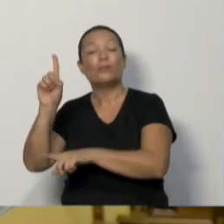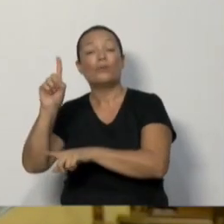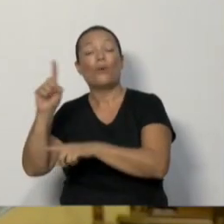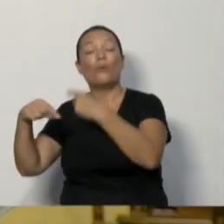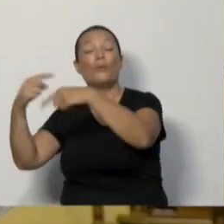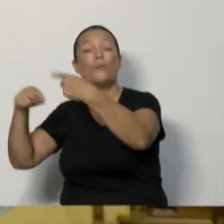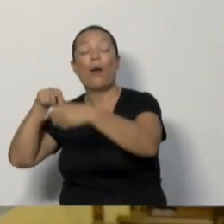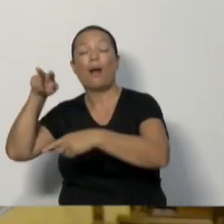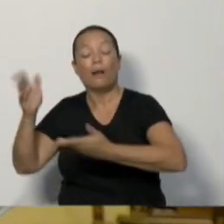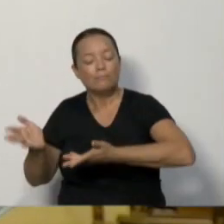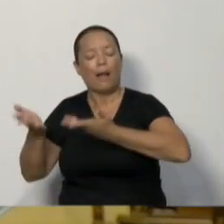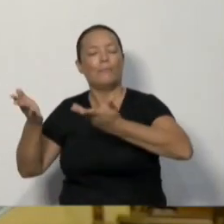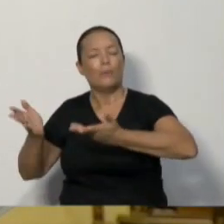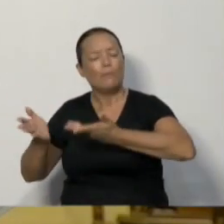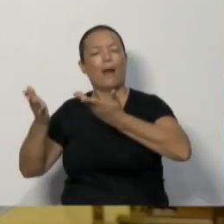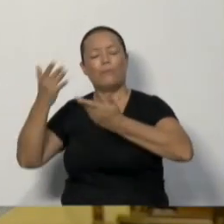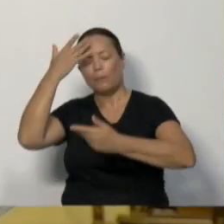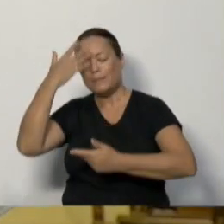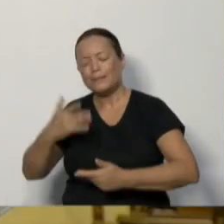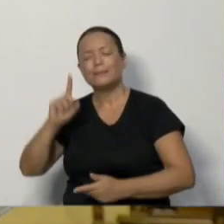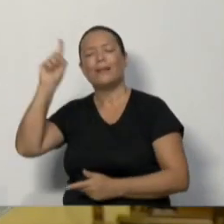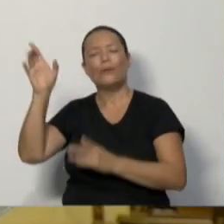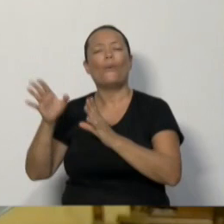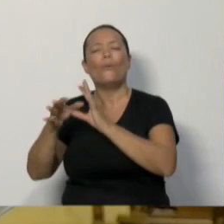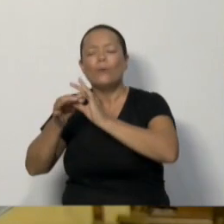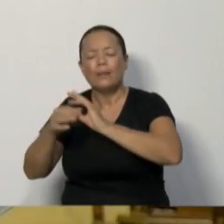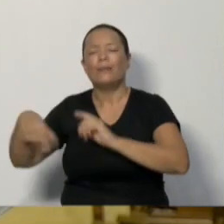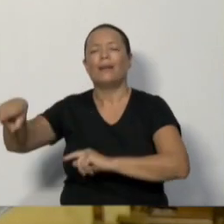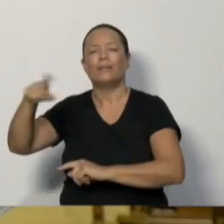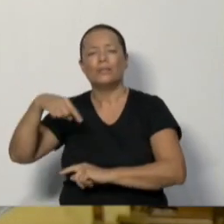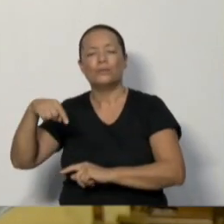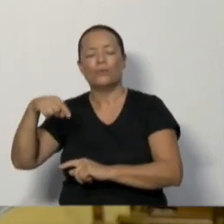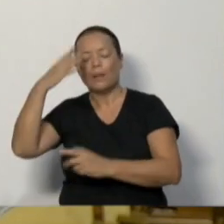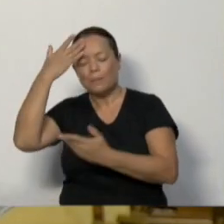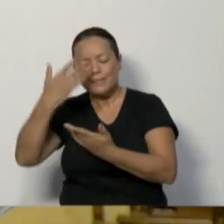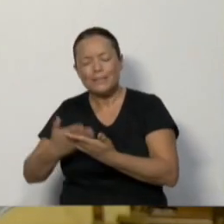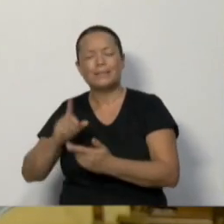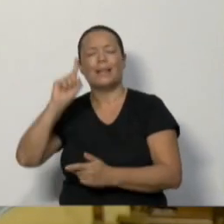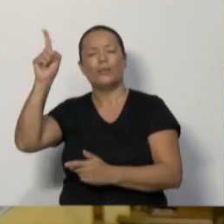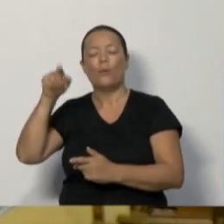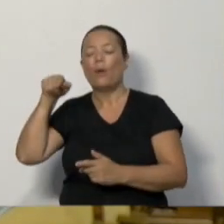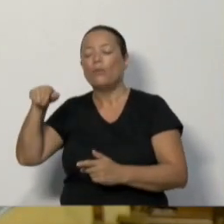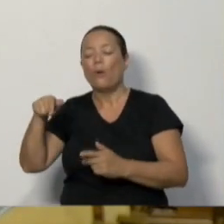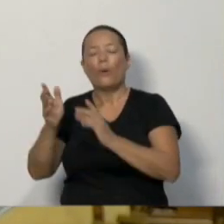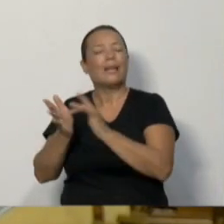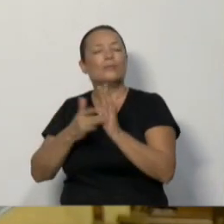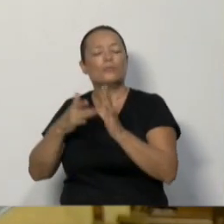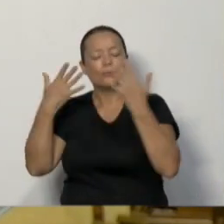lleguen les va a mostrar toda su presencia de Dios cuando se transfigure. Porque en